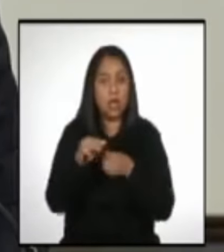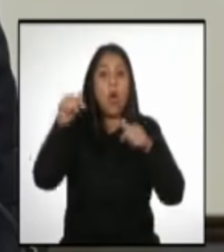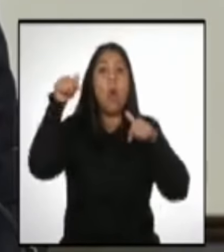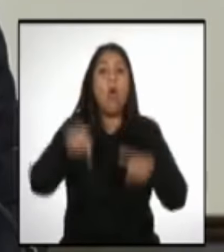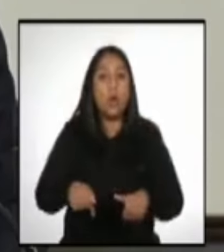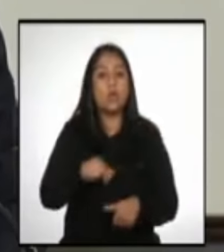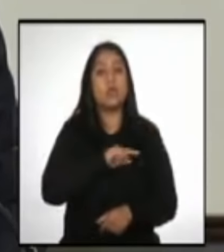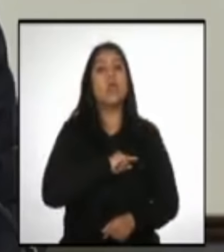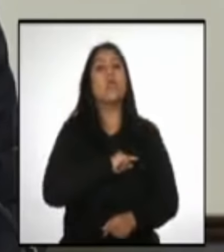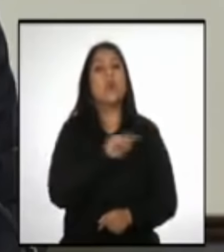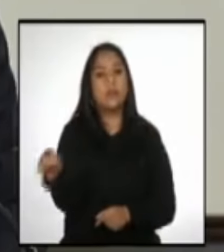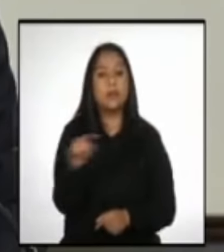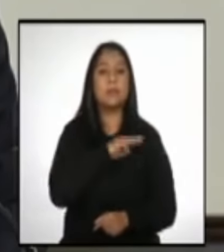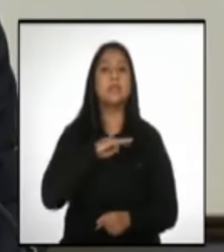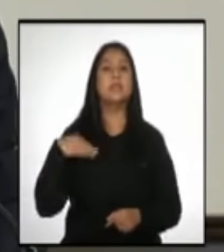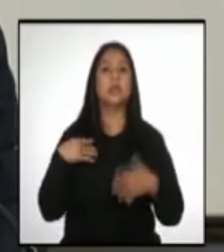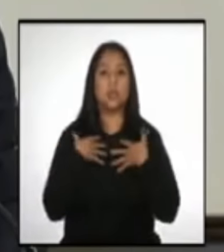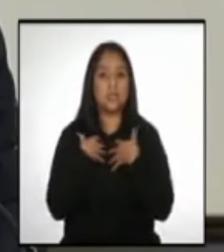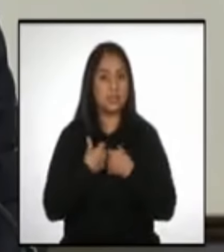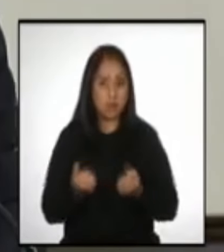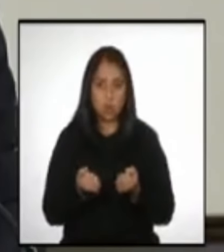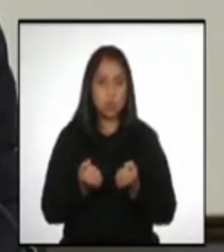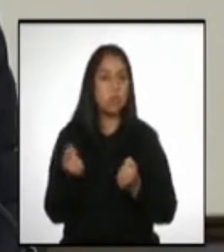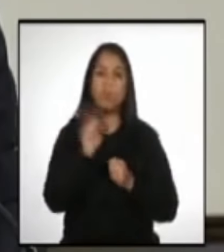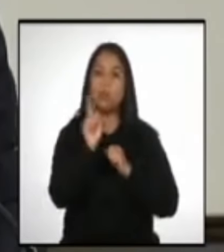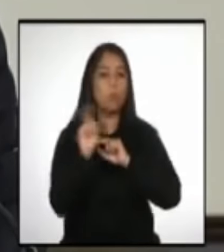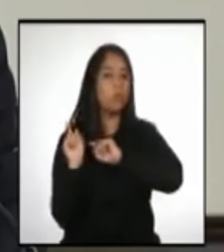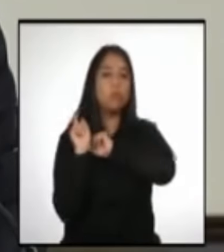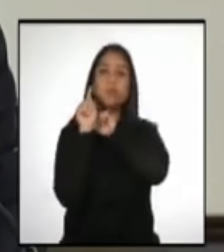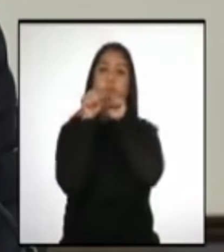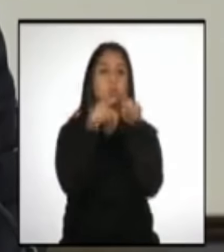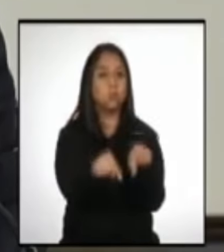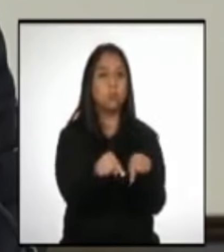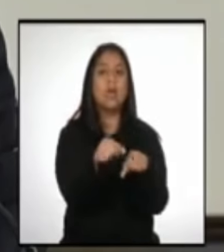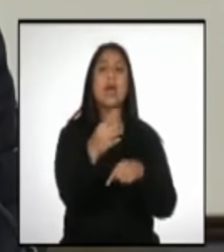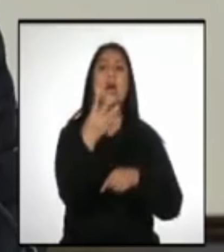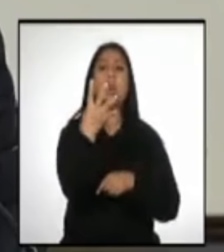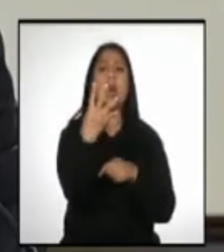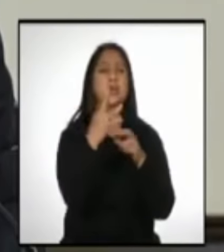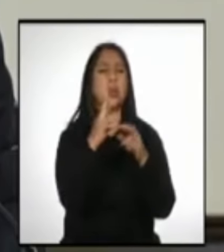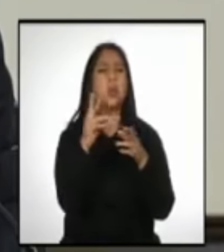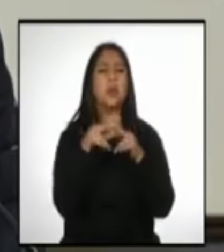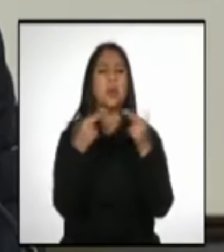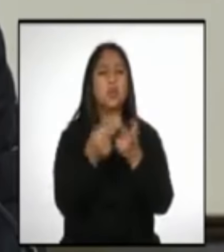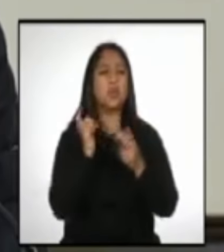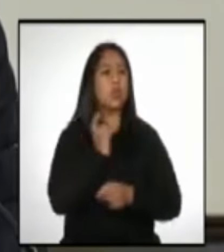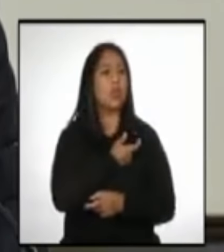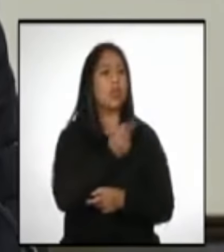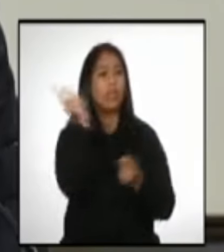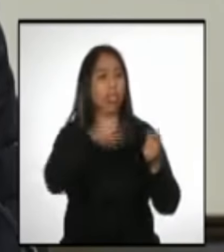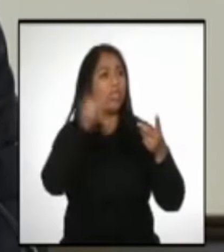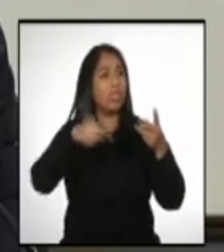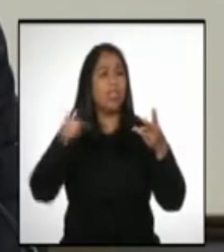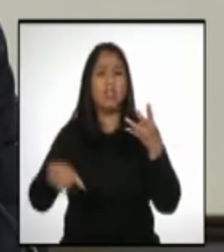ordené al ministro de Salud Pública que no se presente a las 4 citaciones que le hicieron al Congreso de la República, porque